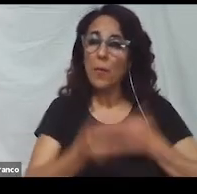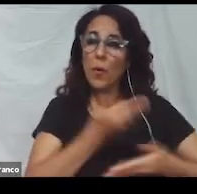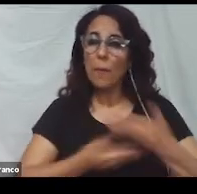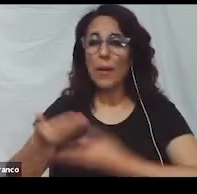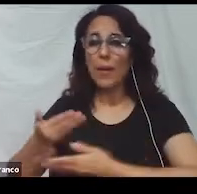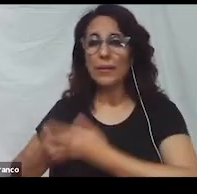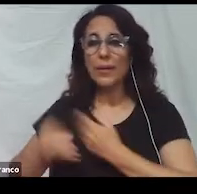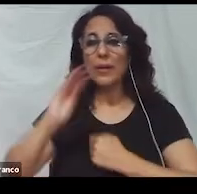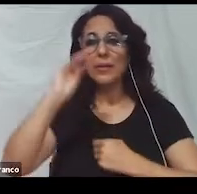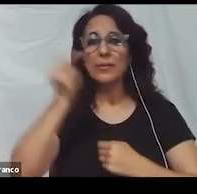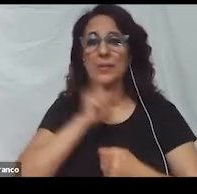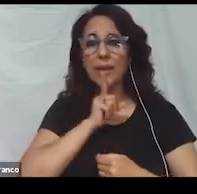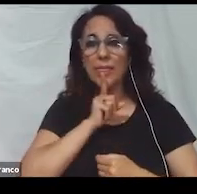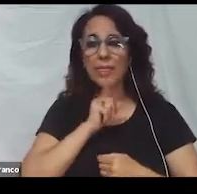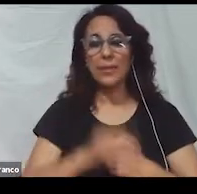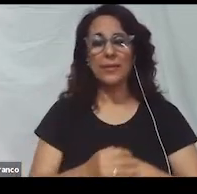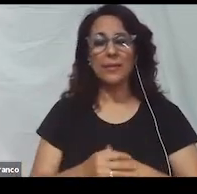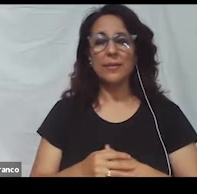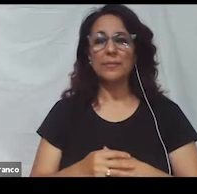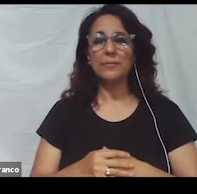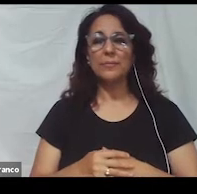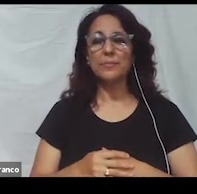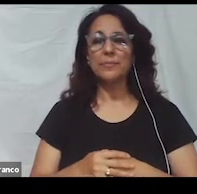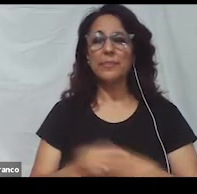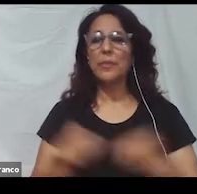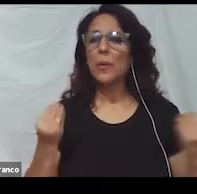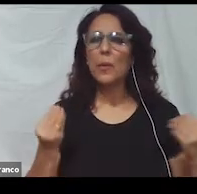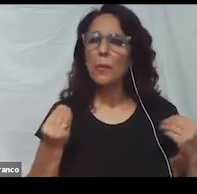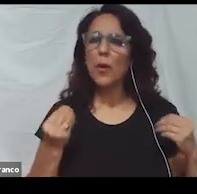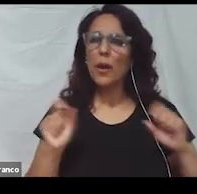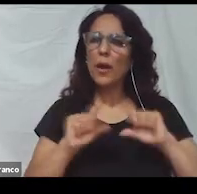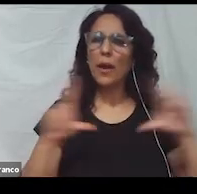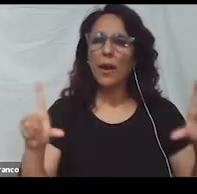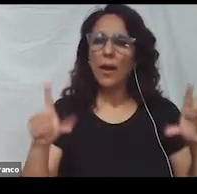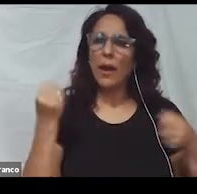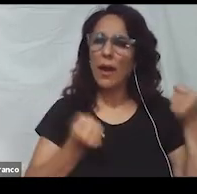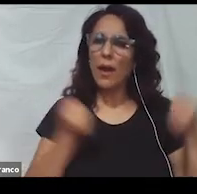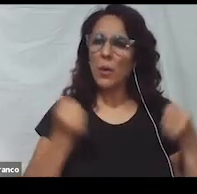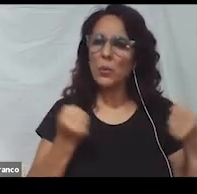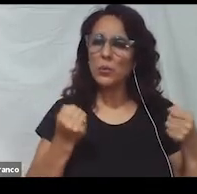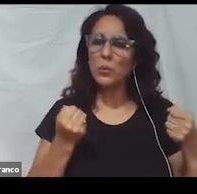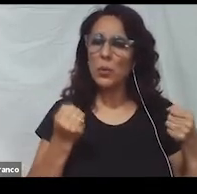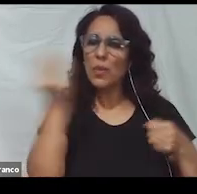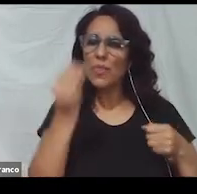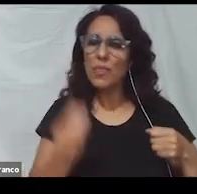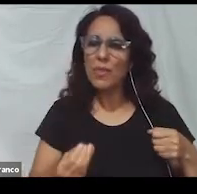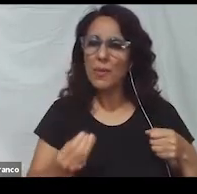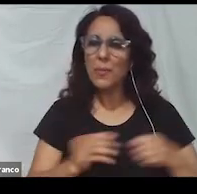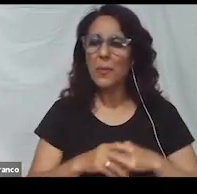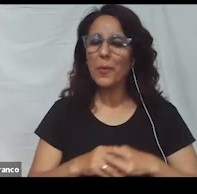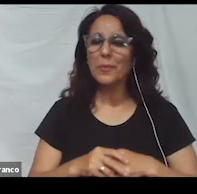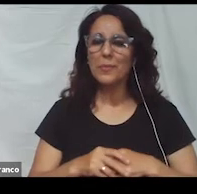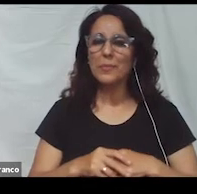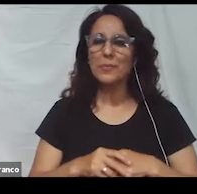chat. Y ahora les voy a mencionar por qué esta lámina tiene un auto, tiene un dibujo de un auto aquí en